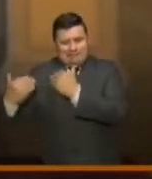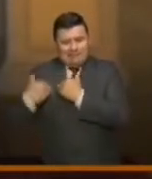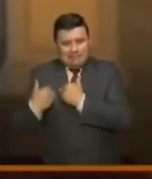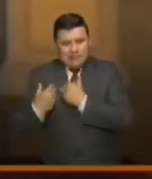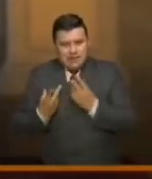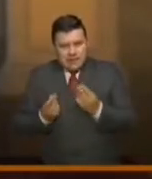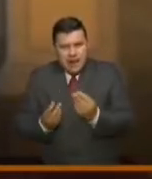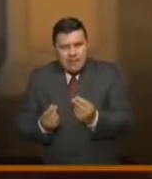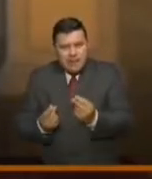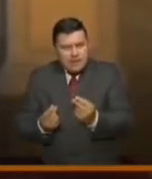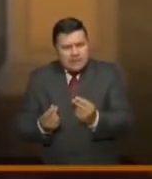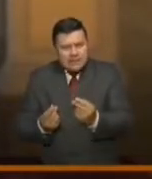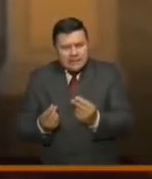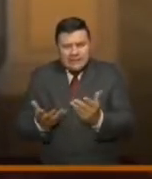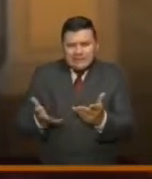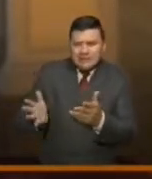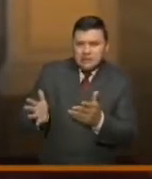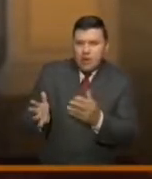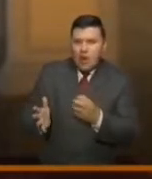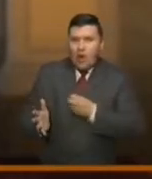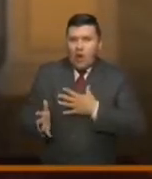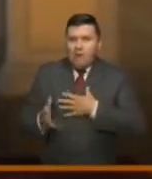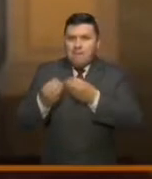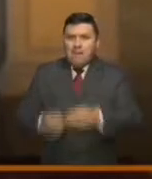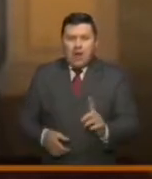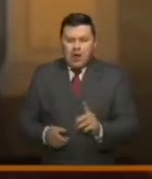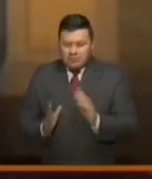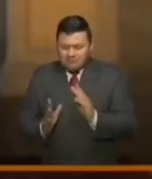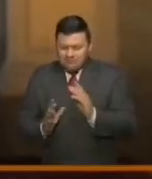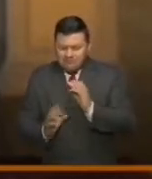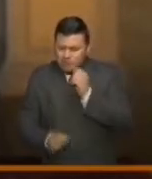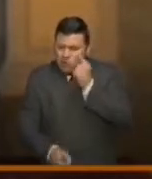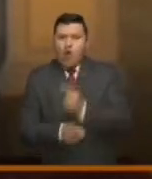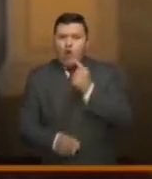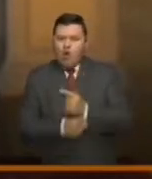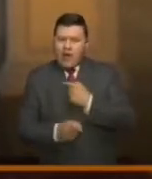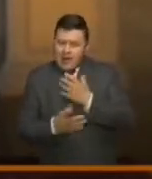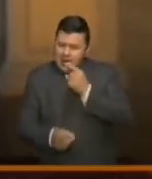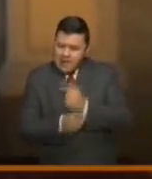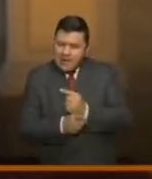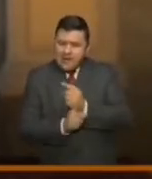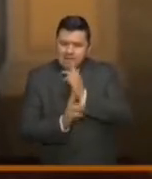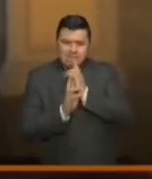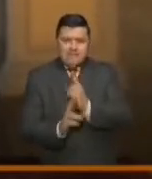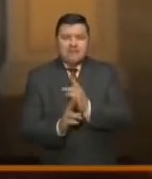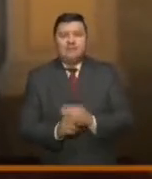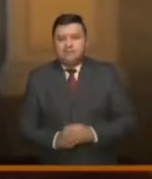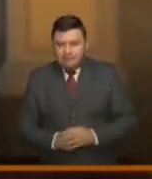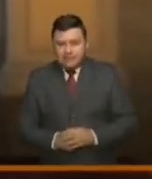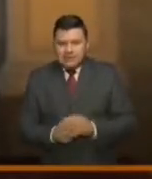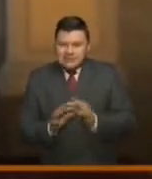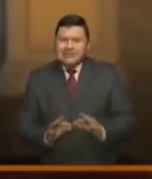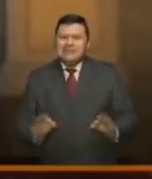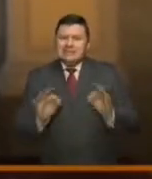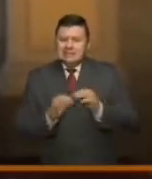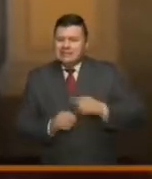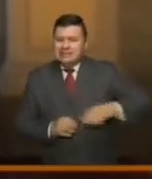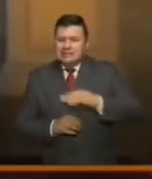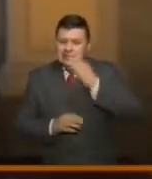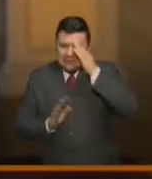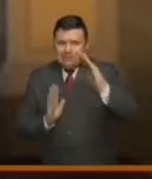medida a la ligera es una oportunidad perdida en consecuencia ante las condiciones excepcionales que